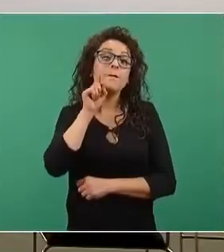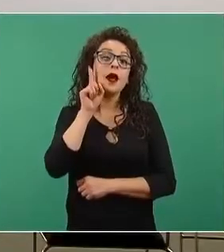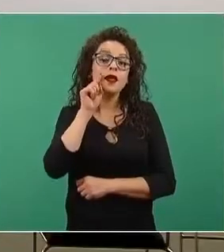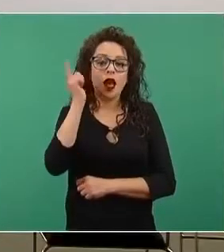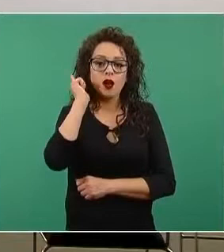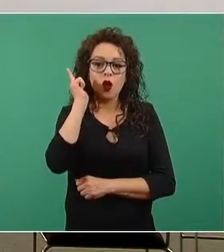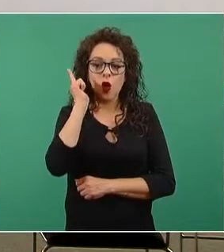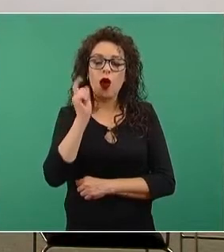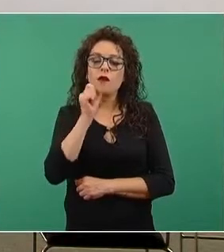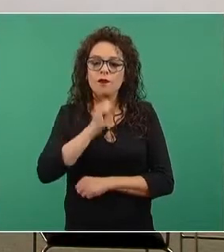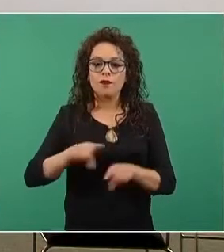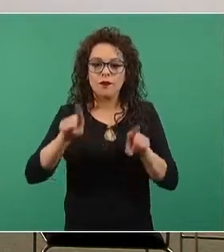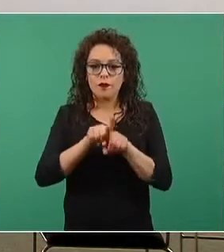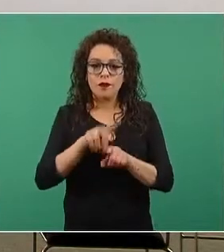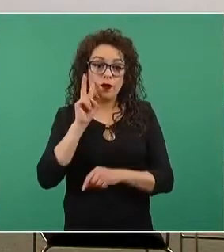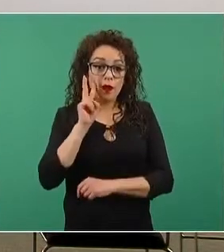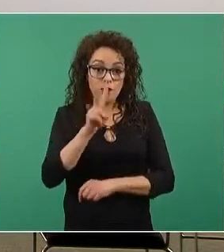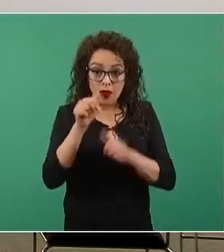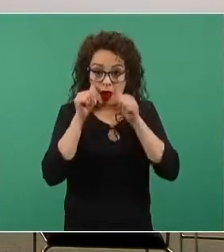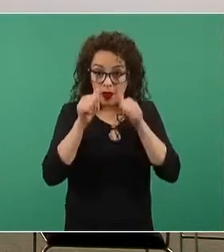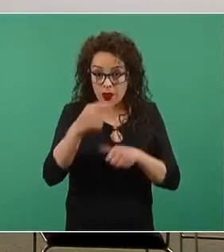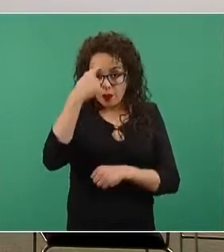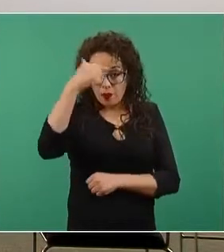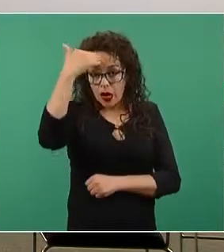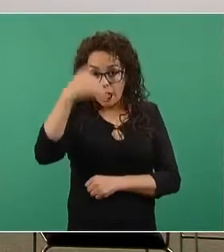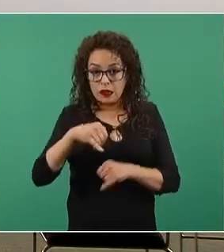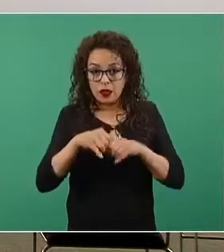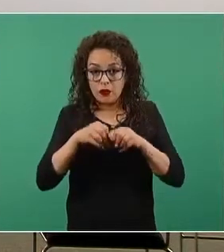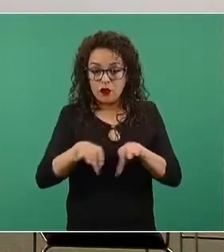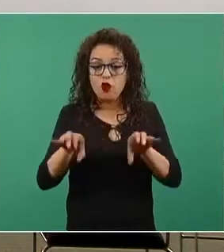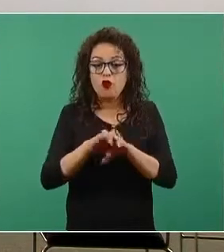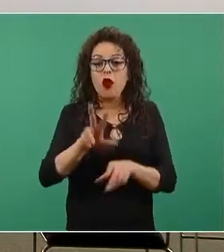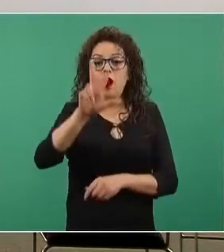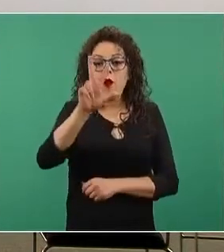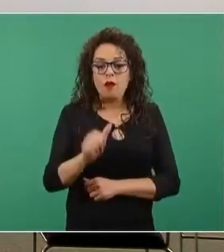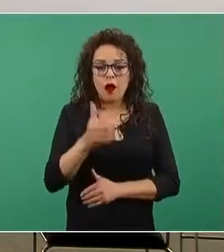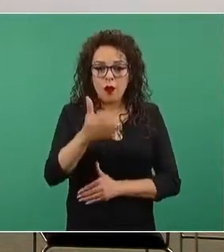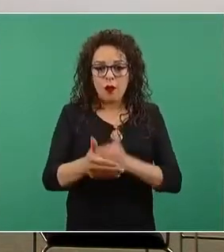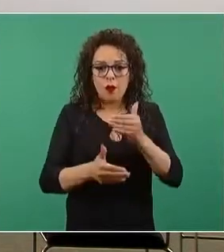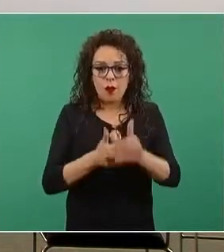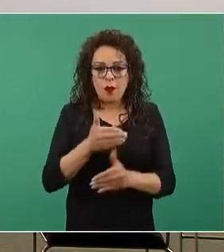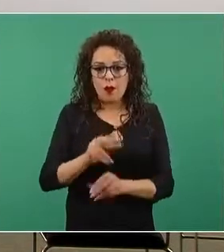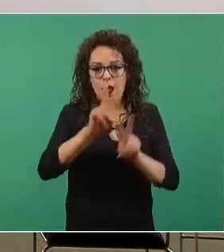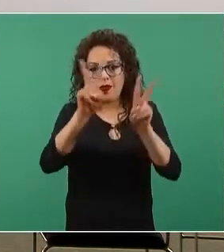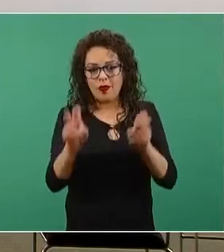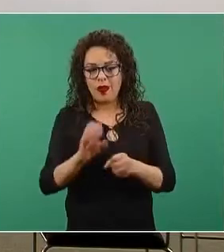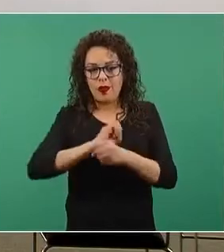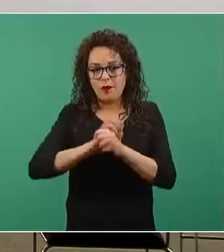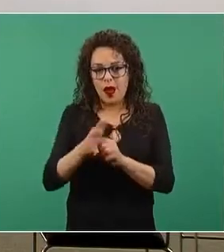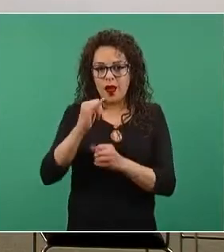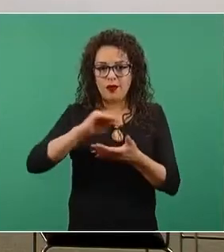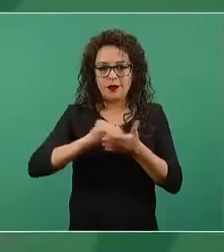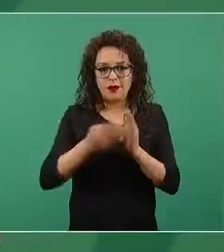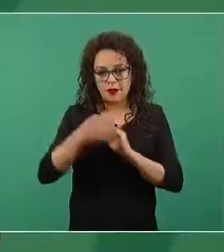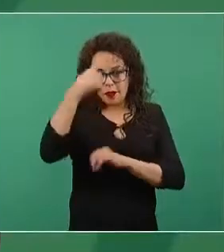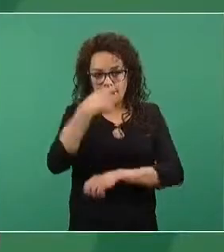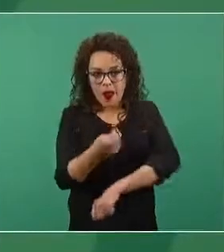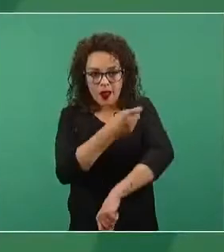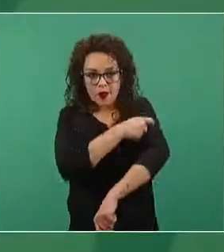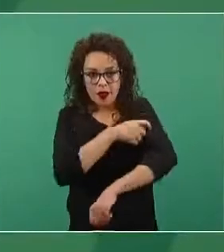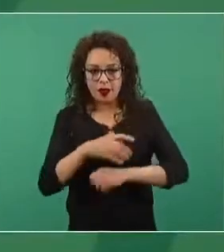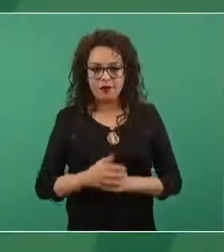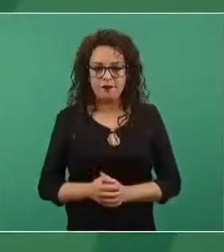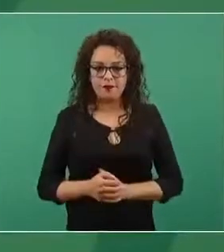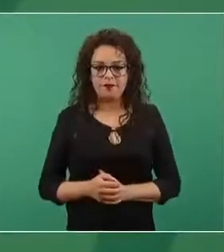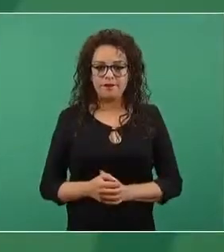puedan estar informados en relación a cómo va avanzando el tema de COVID y la estrategia nacional. Su servidora, la doctora